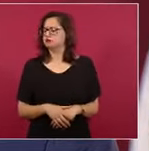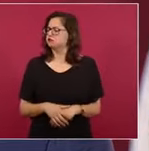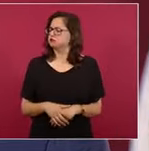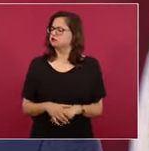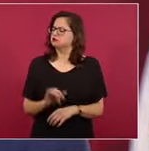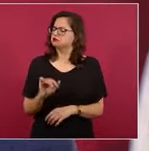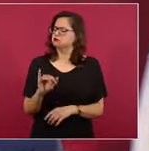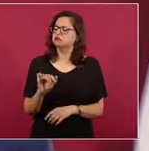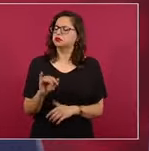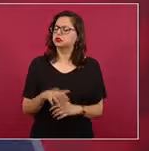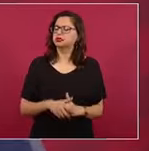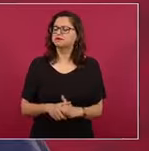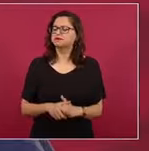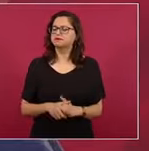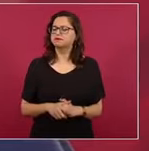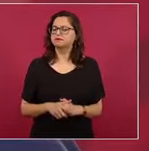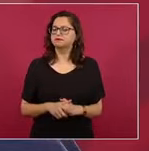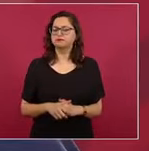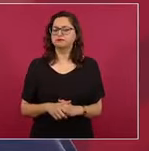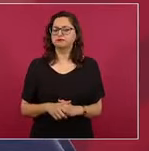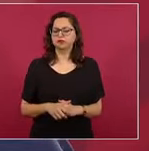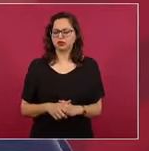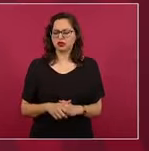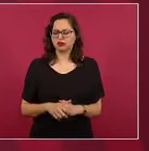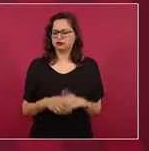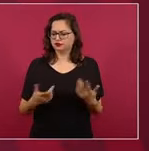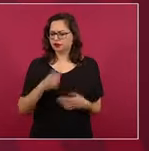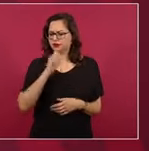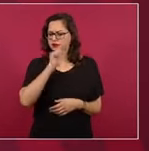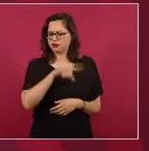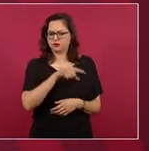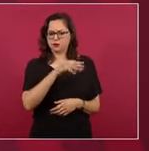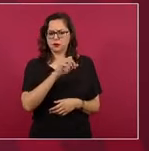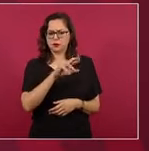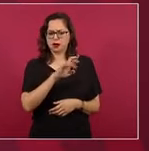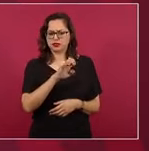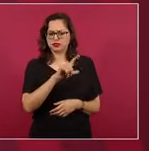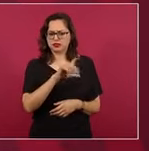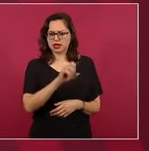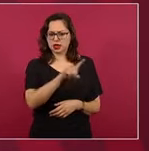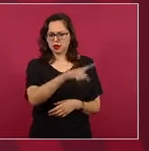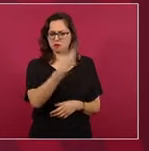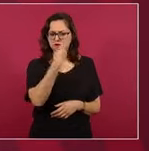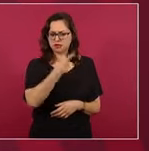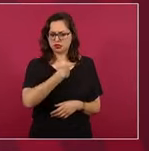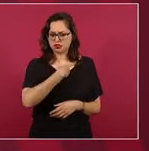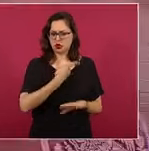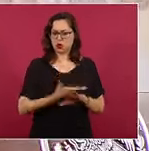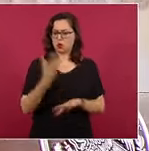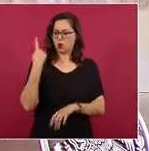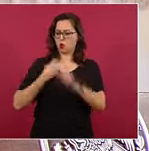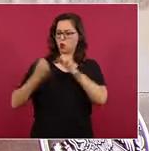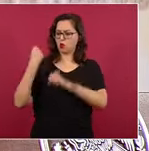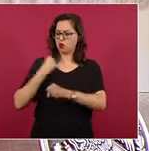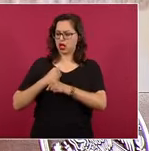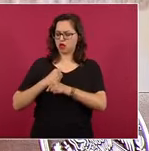Alguien me comentaba, creo que Marcelo, que en la pasada cumbre se invitó a